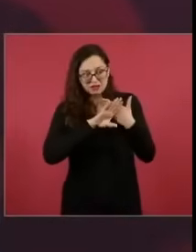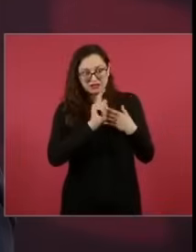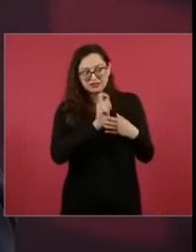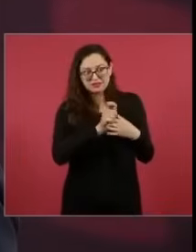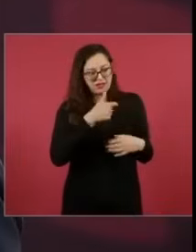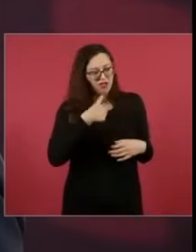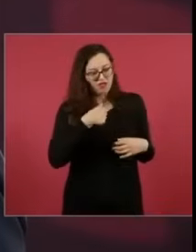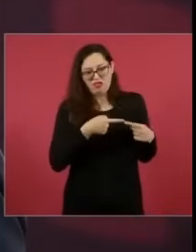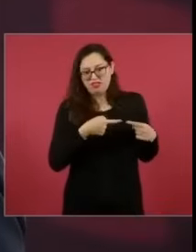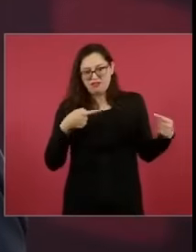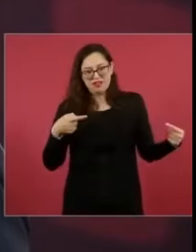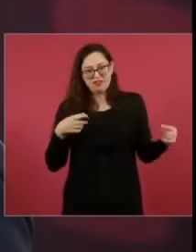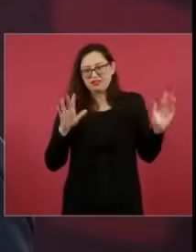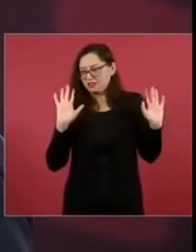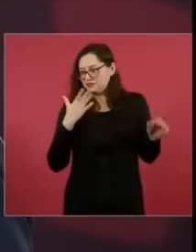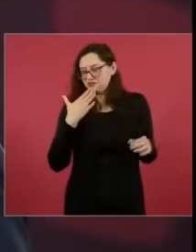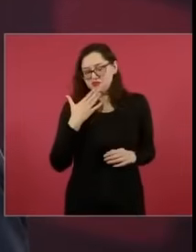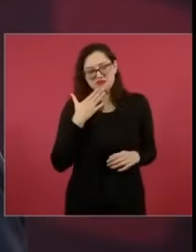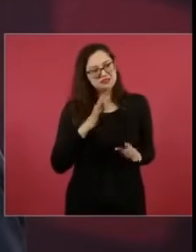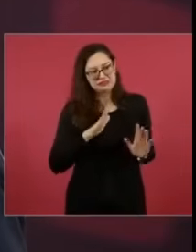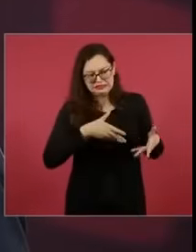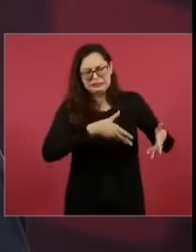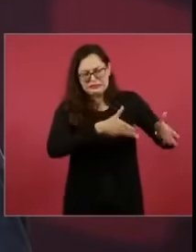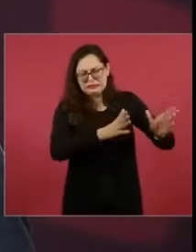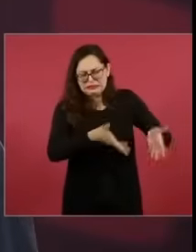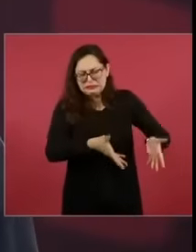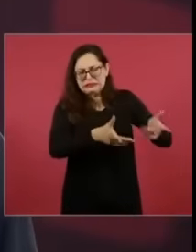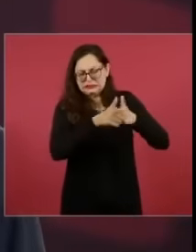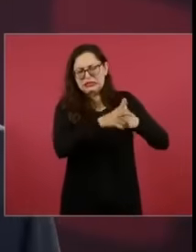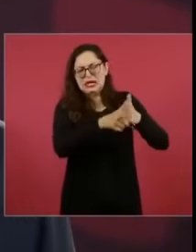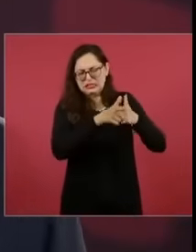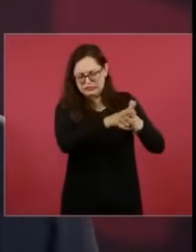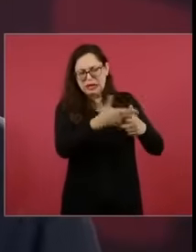Cada quien, ¿no?, que siga su camino. Y ahí la llevan, van bien.